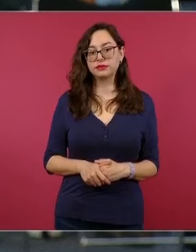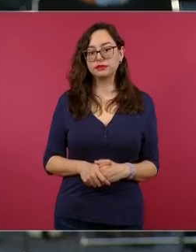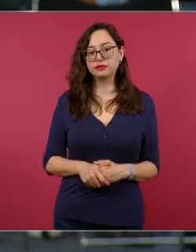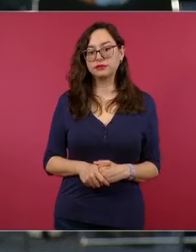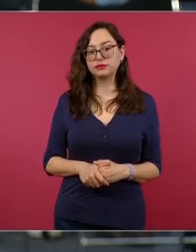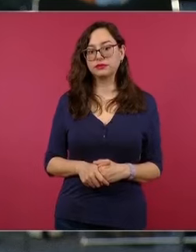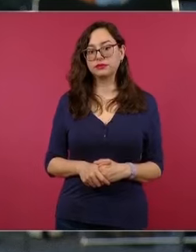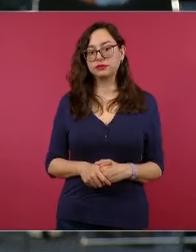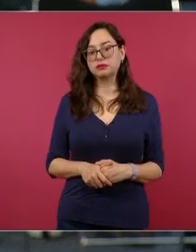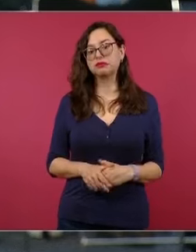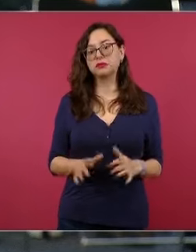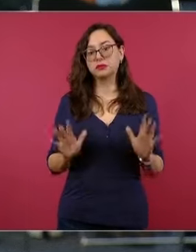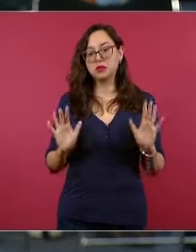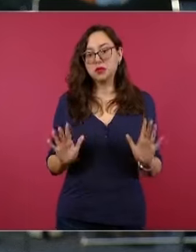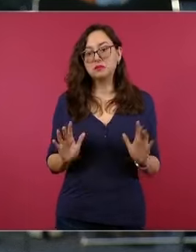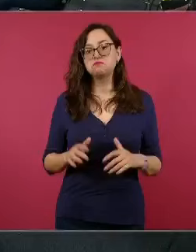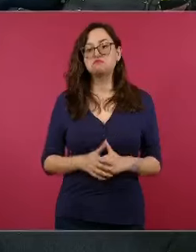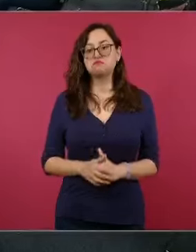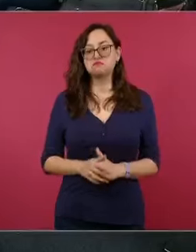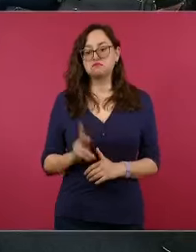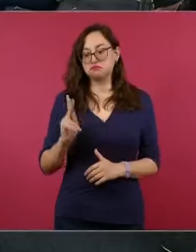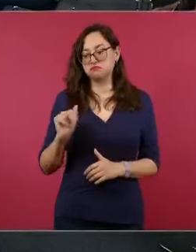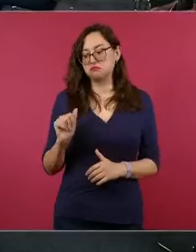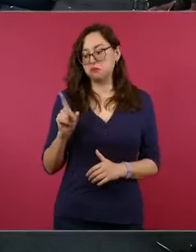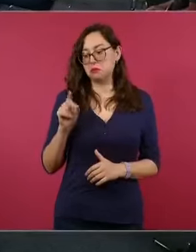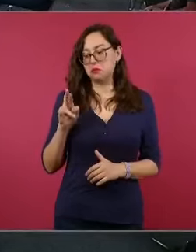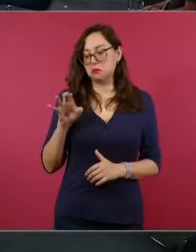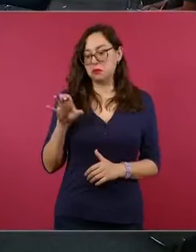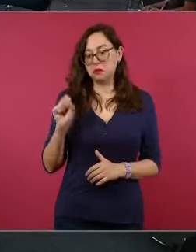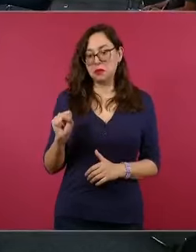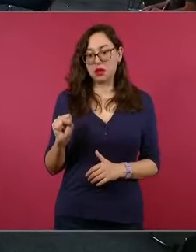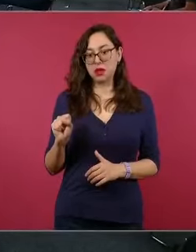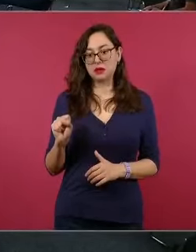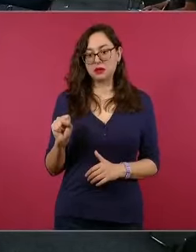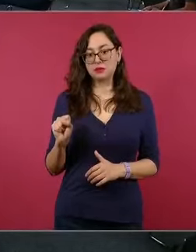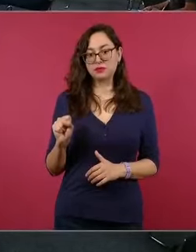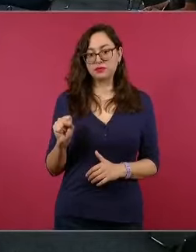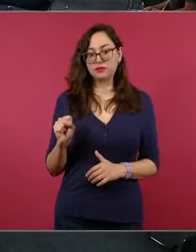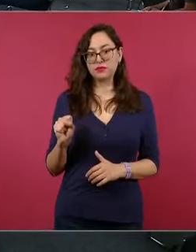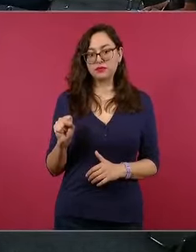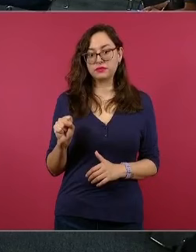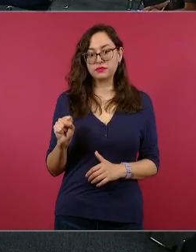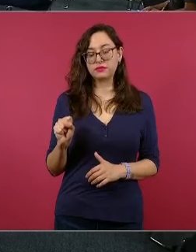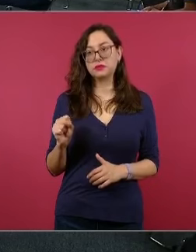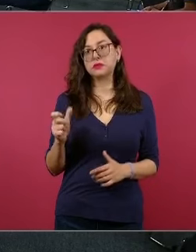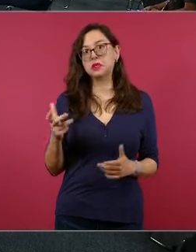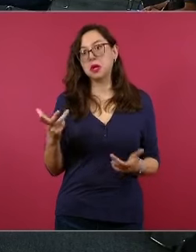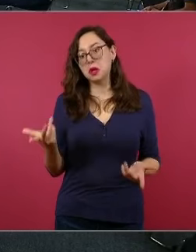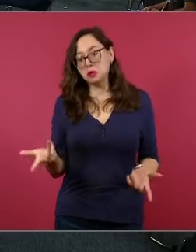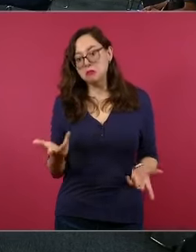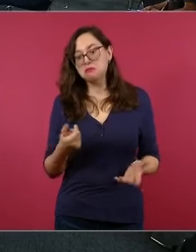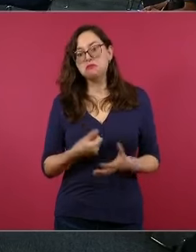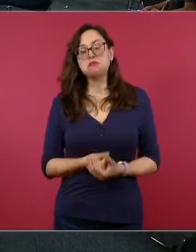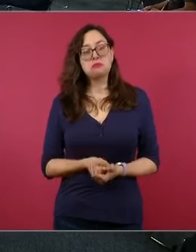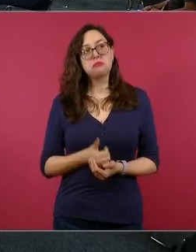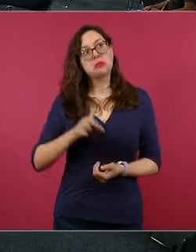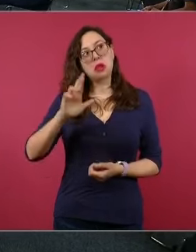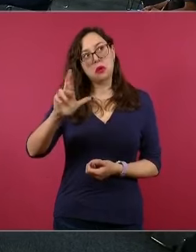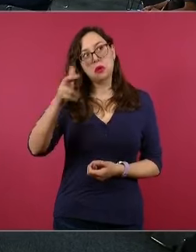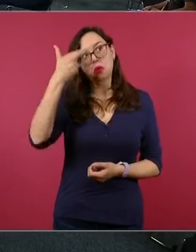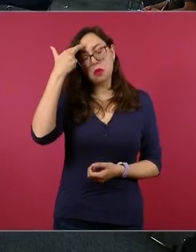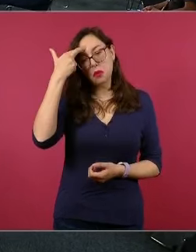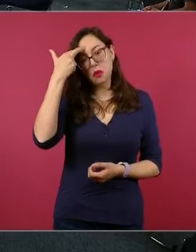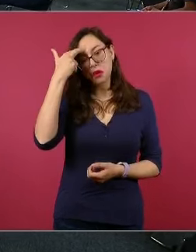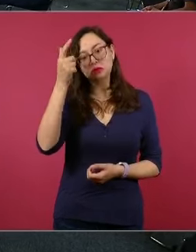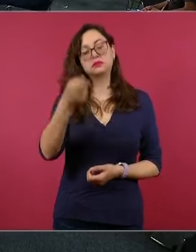con este padres padres El chapo Yo me acuerdo que salió como al mes